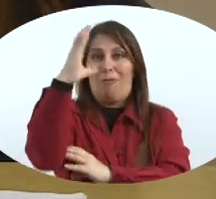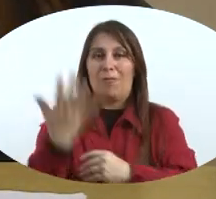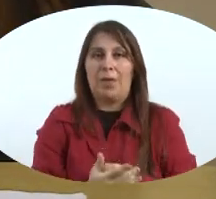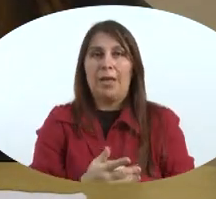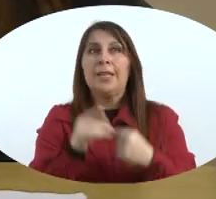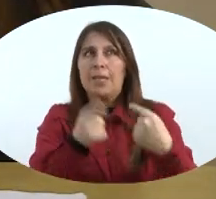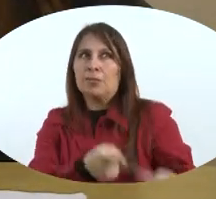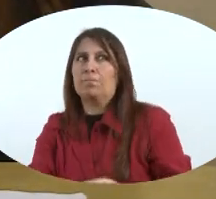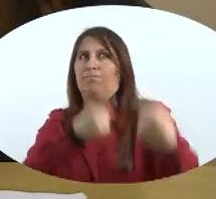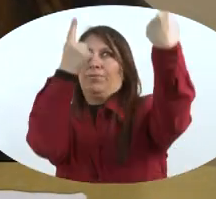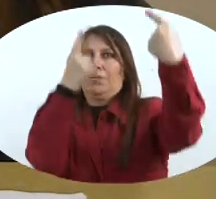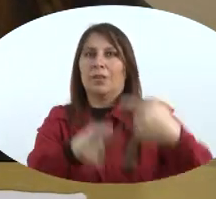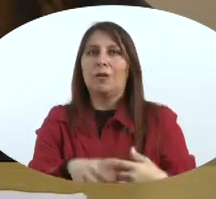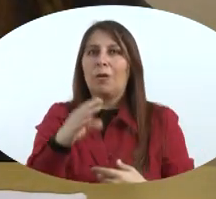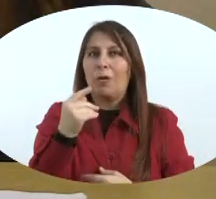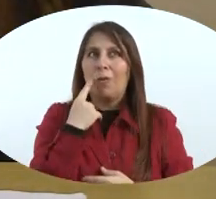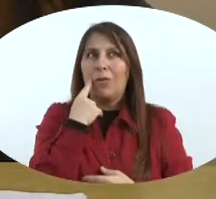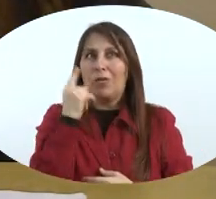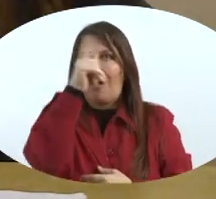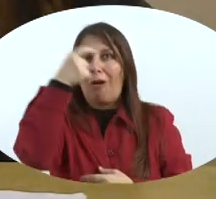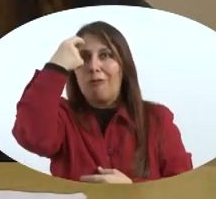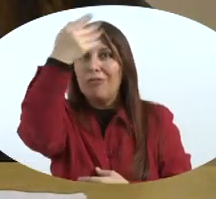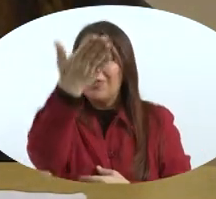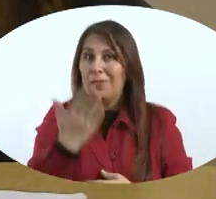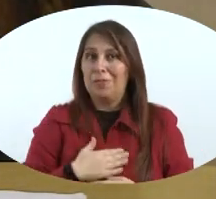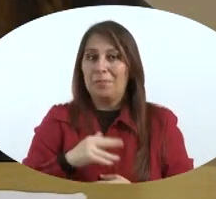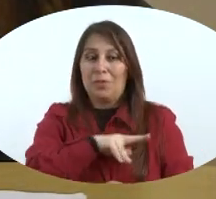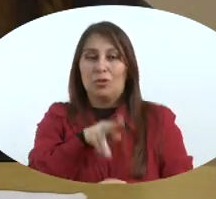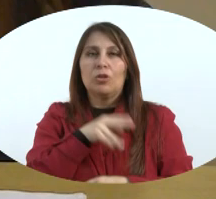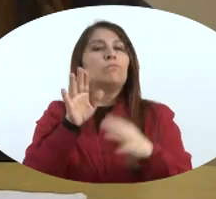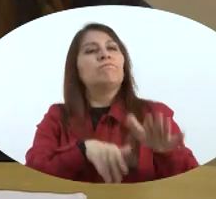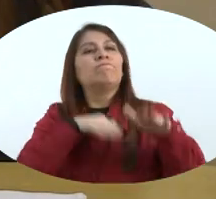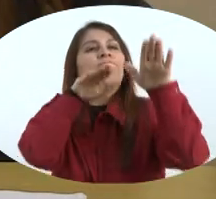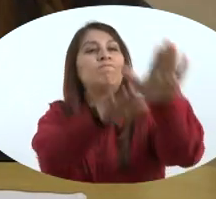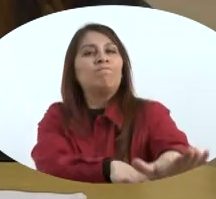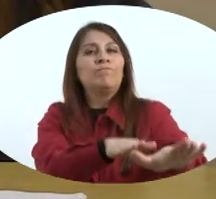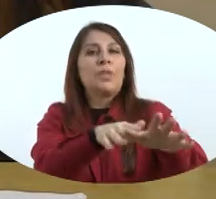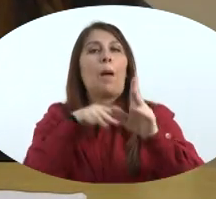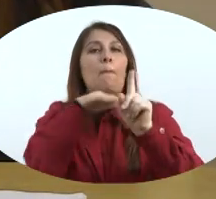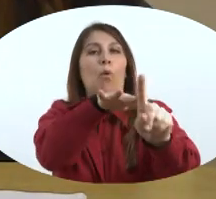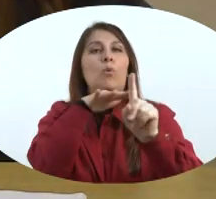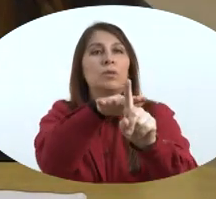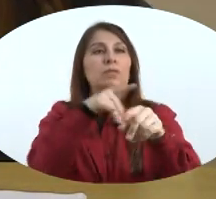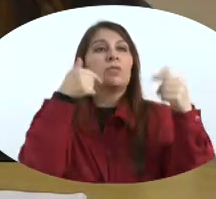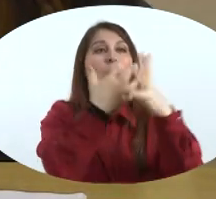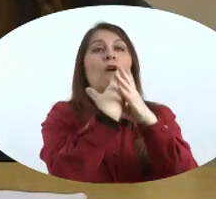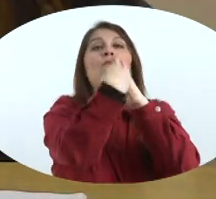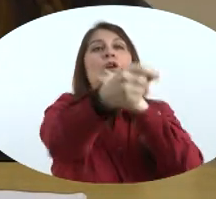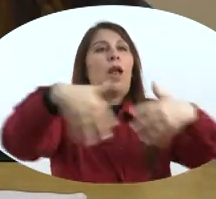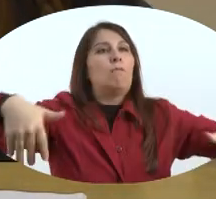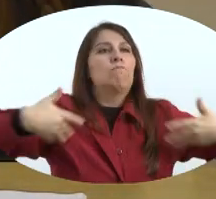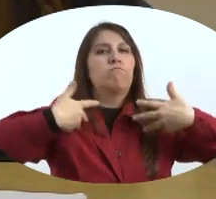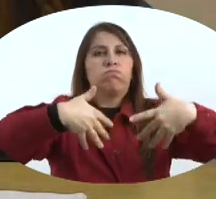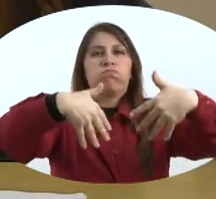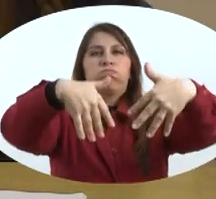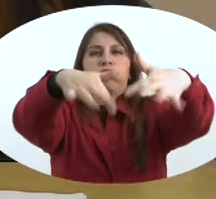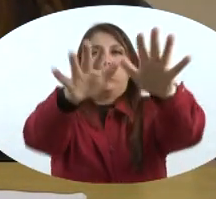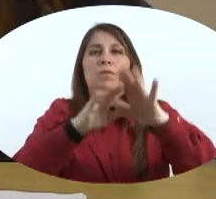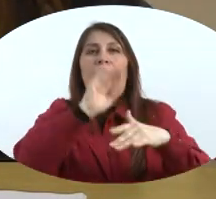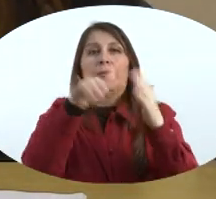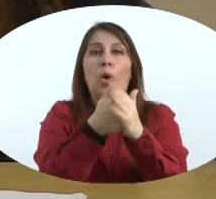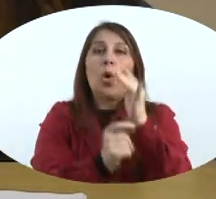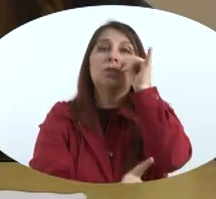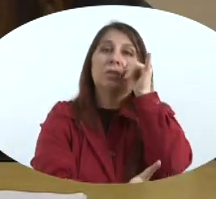tenemos con el gobierno nacional eso es lo que representamos los estudiantes en las calles con la movilización ese criterio de educación pública científica y